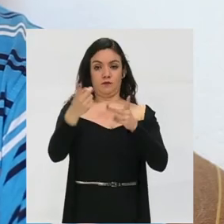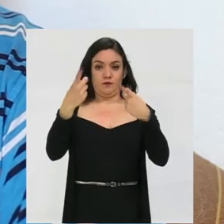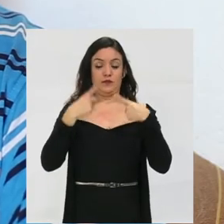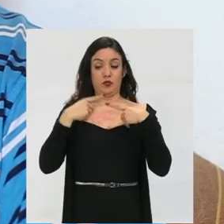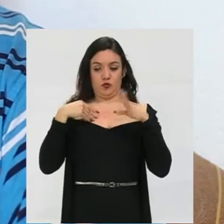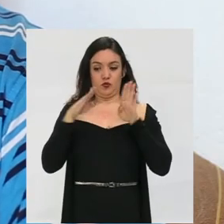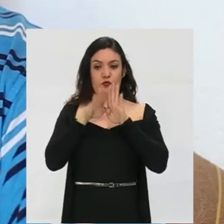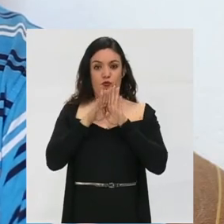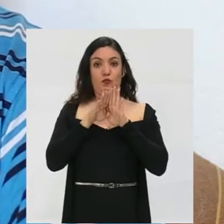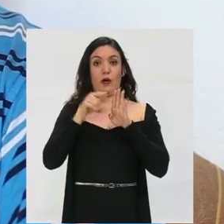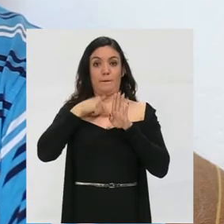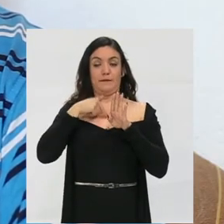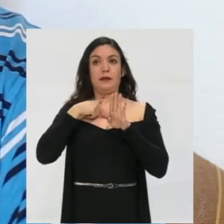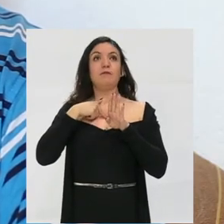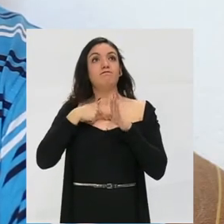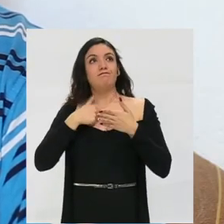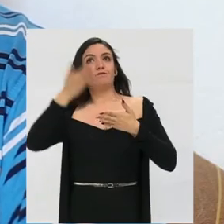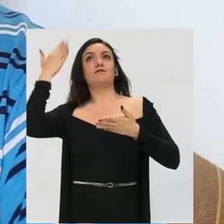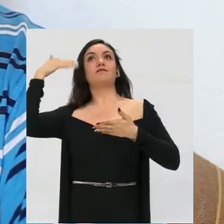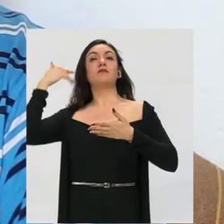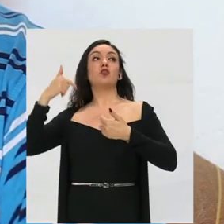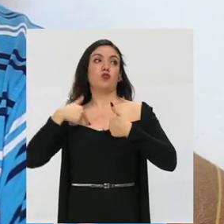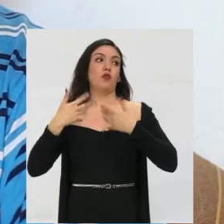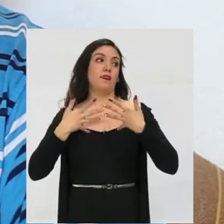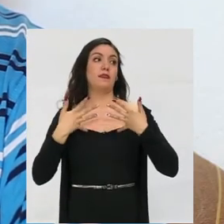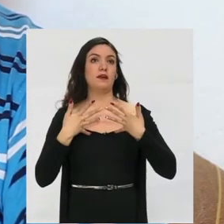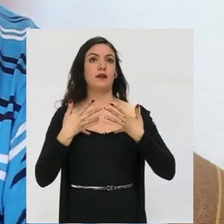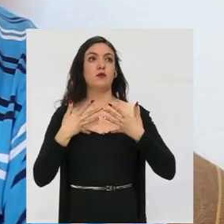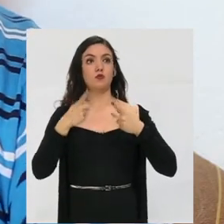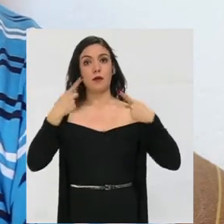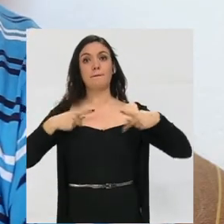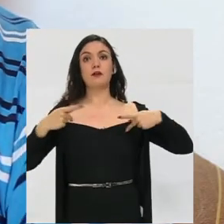esa misma ayuda que se me otorgó a mí cuando yo fui